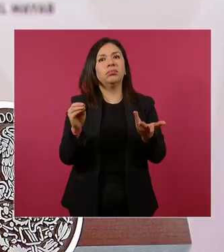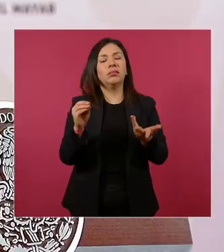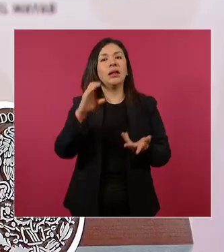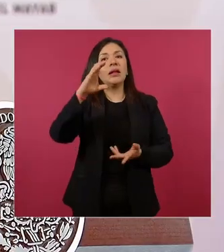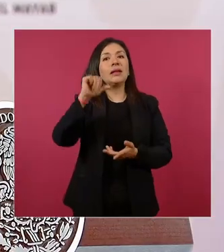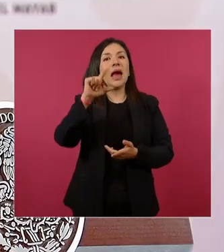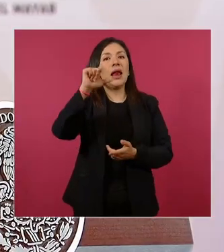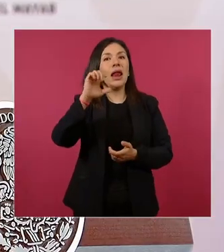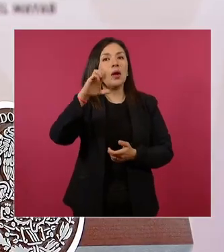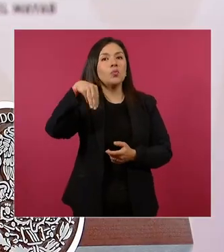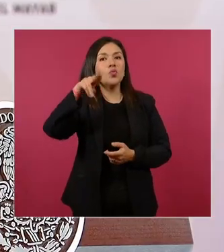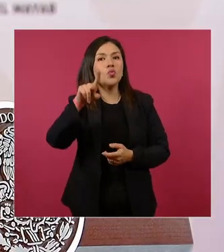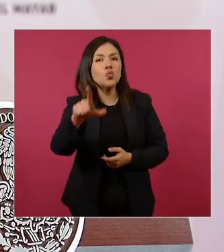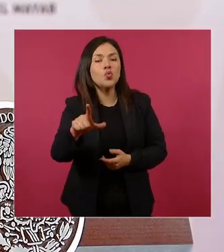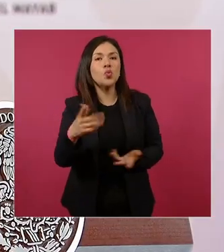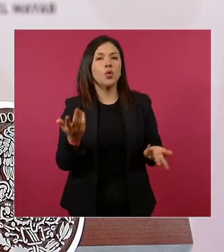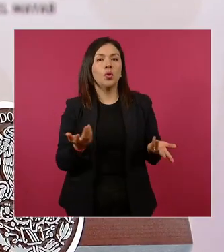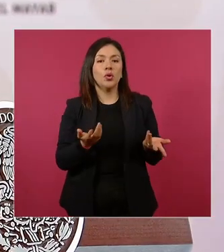Calakmul.